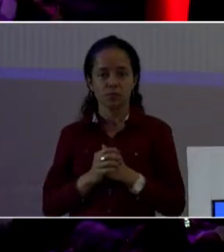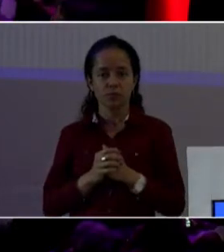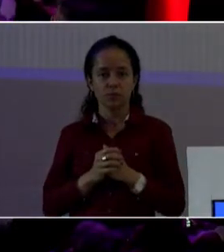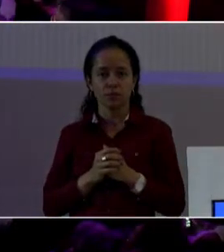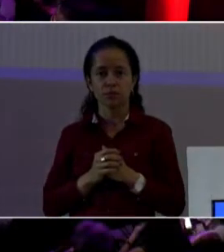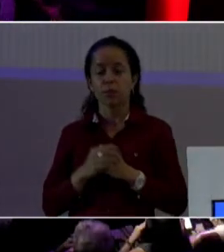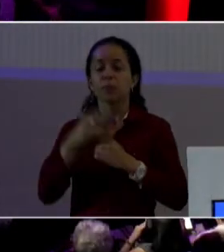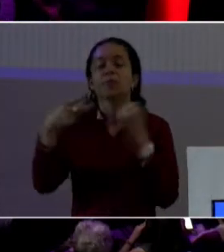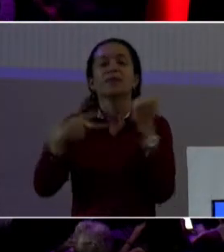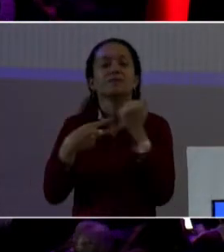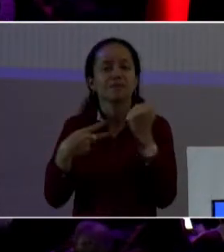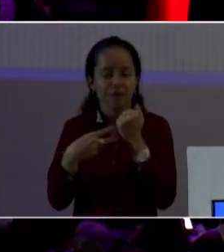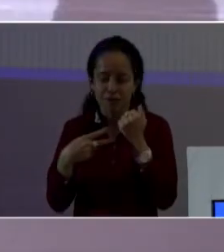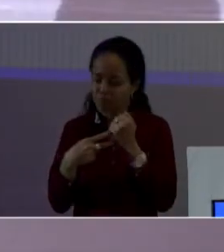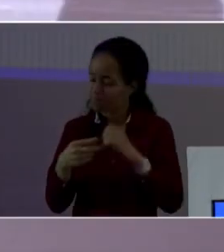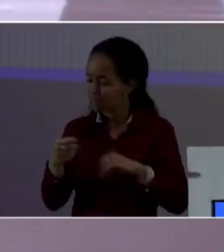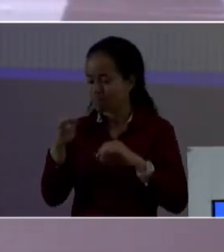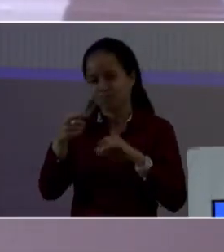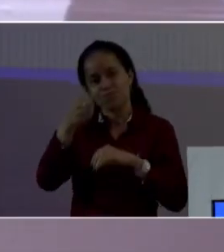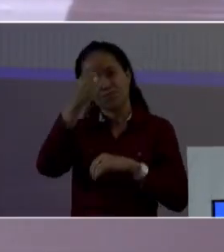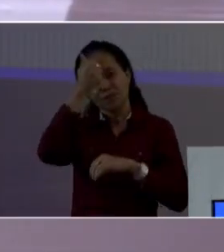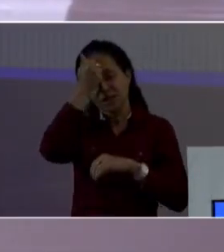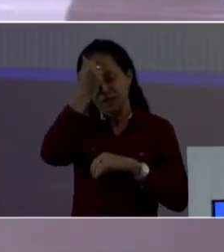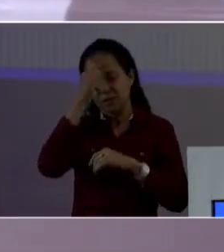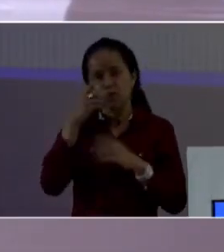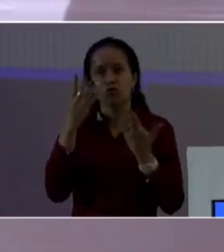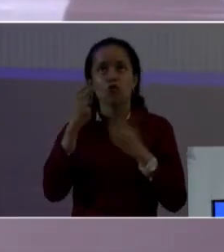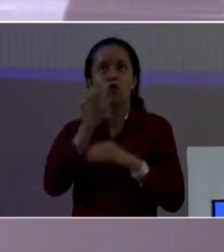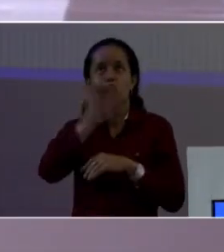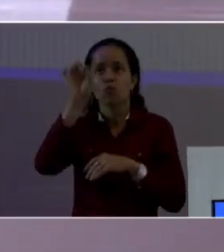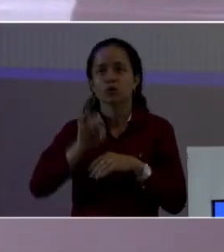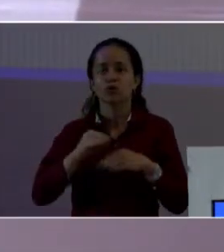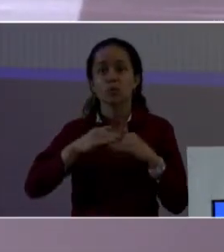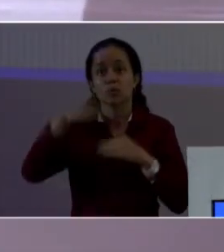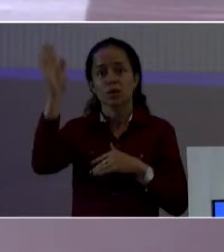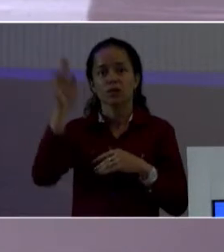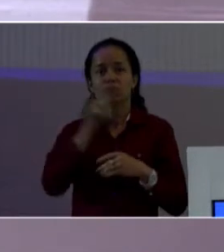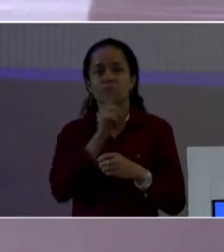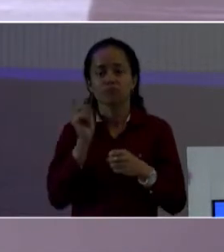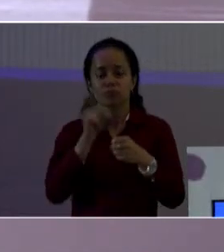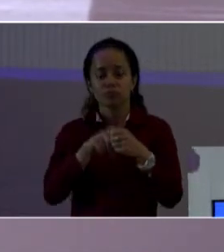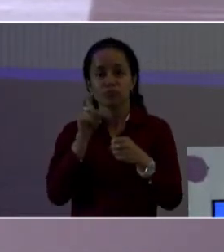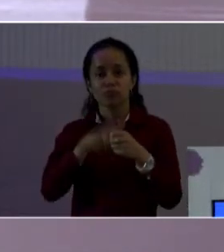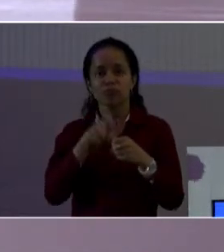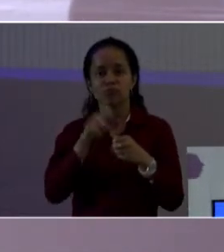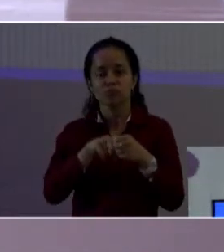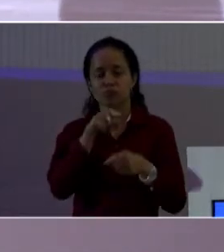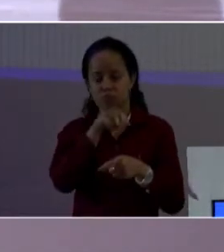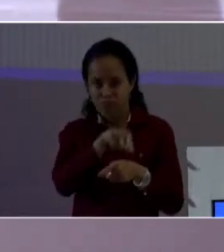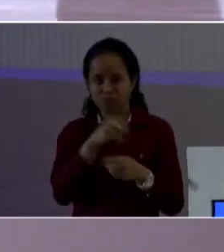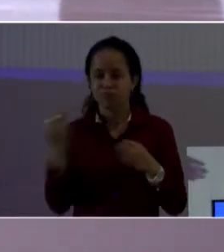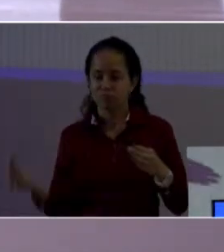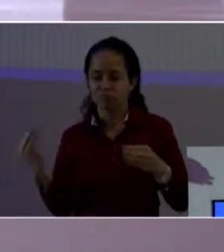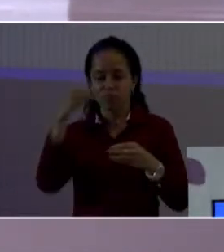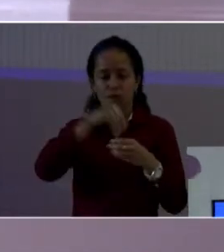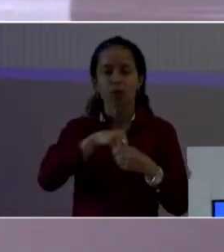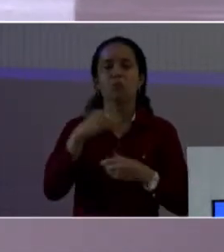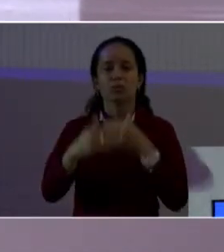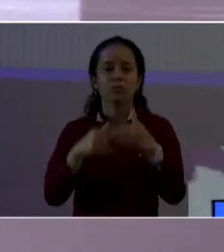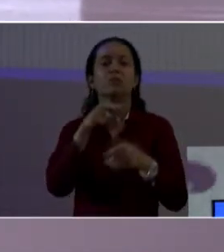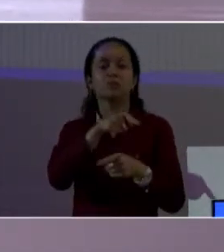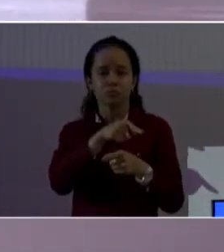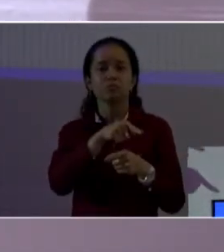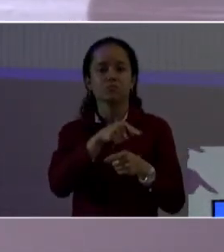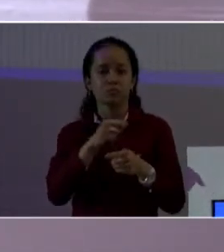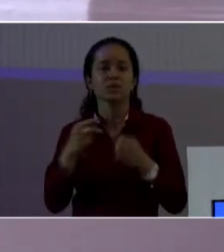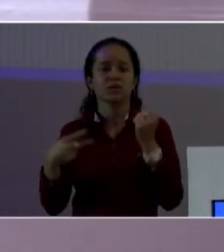El SENA, aliado principal, creo que el 90% de la población que ha estado con nosotros en los procesos de reintegración ha pisado una aula de clase